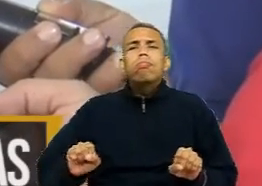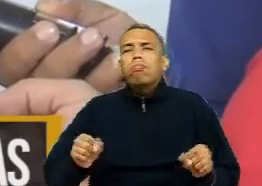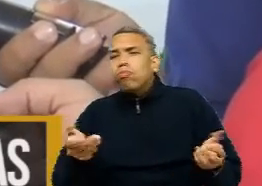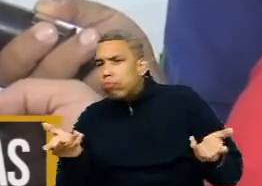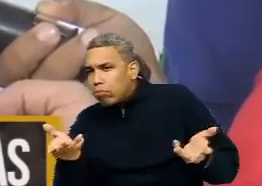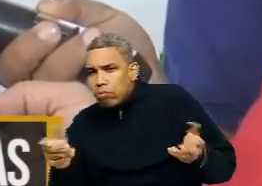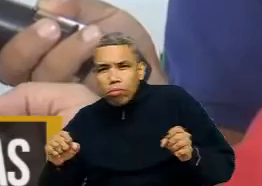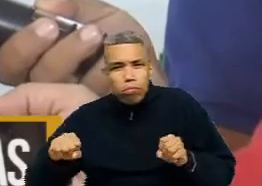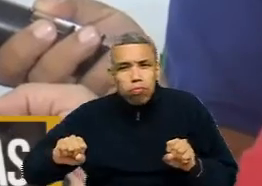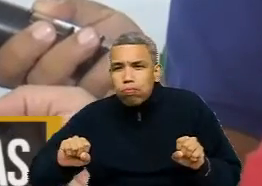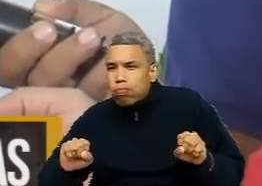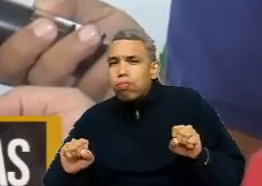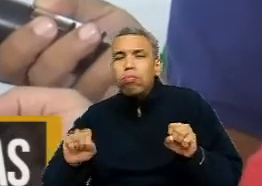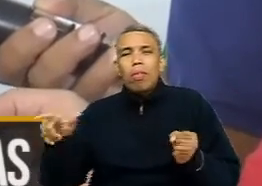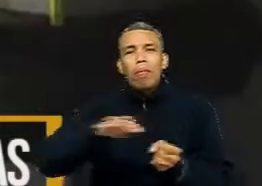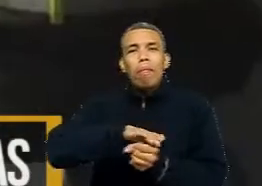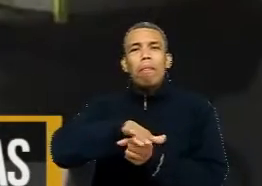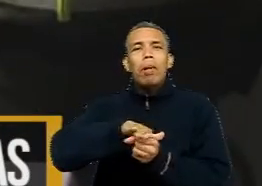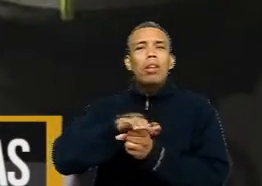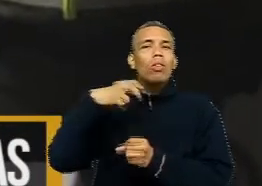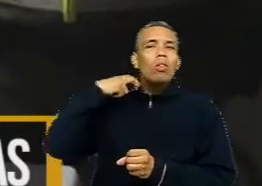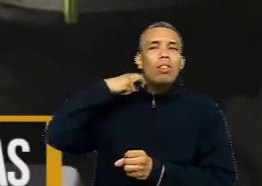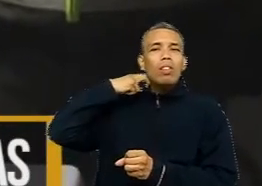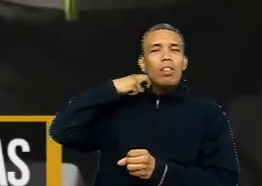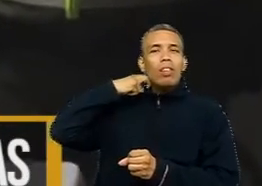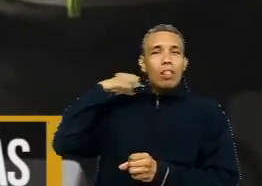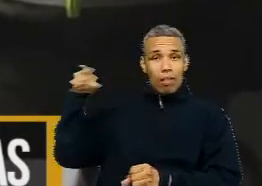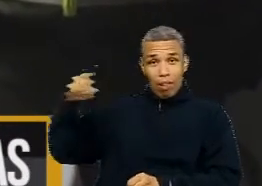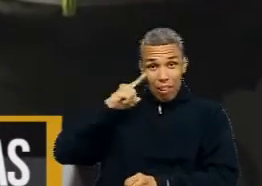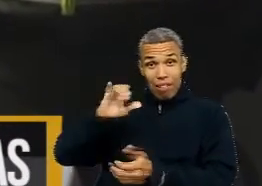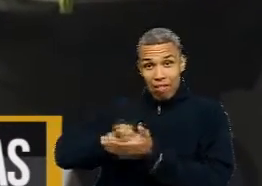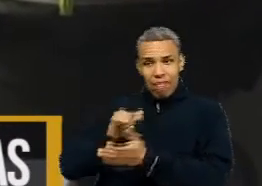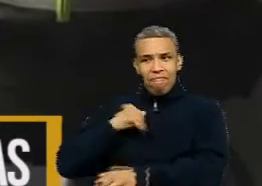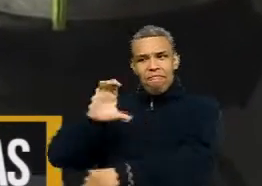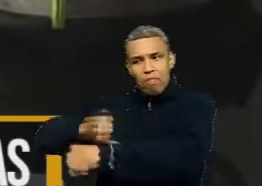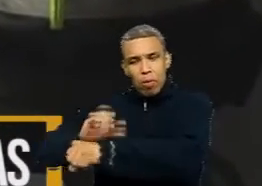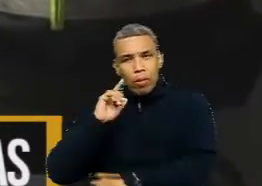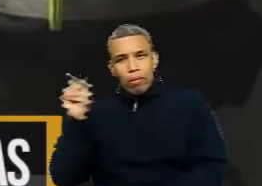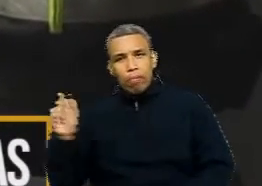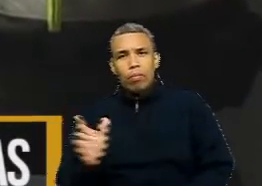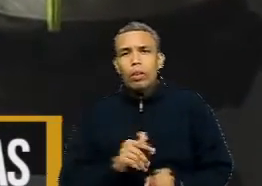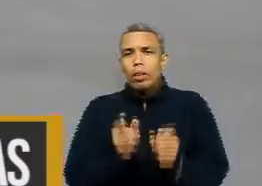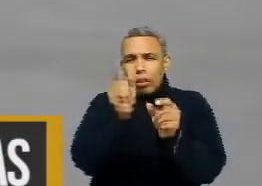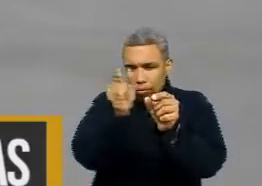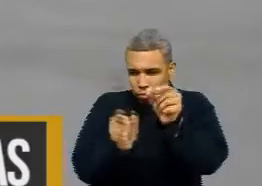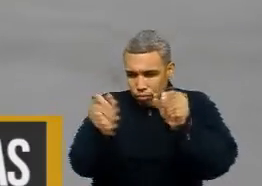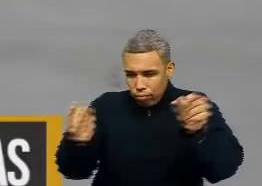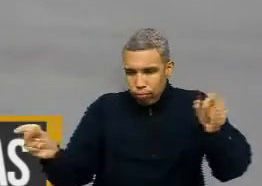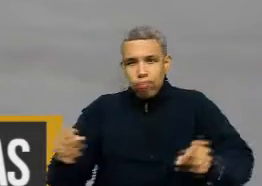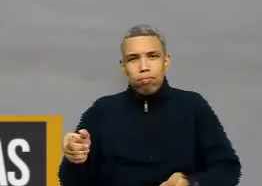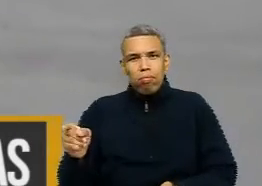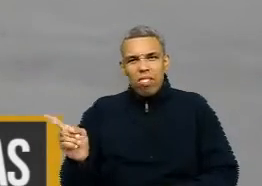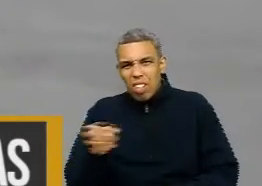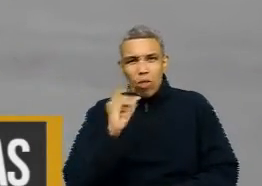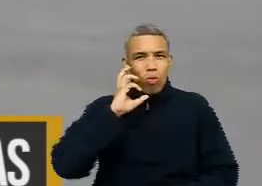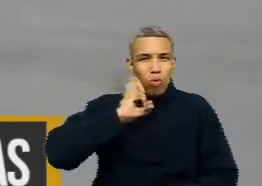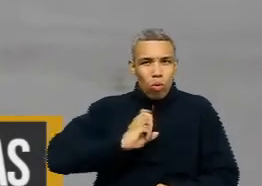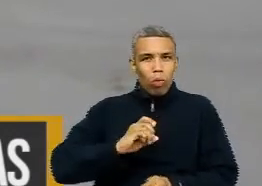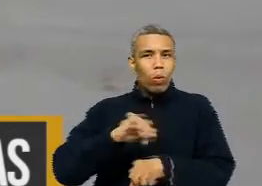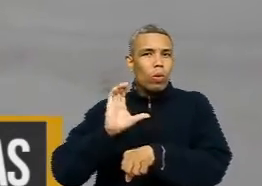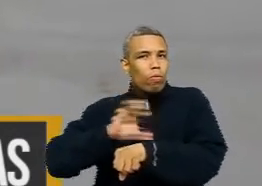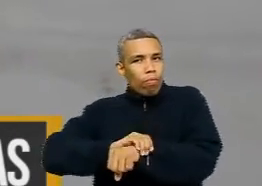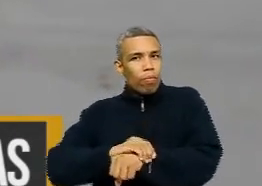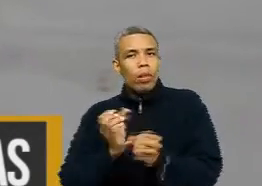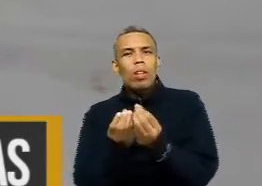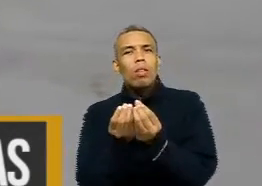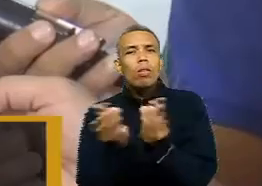uno de estos sujetos. En total fueron 7 las capturas registradas en las últimas horas, y a los responsables las autoridades competentes les definen